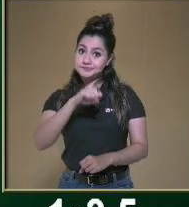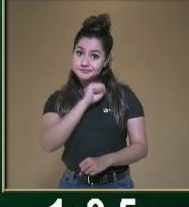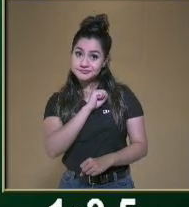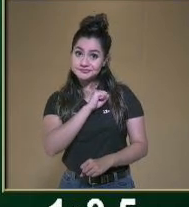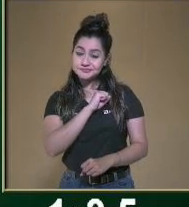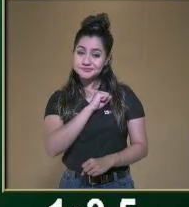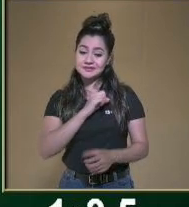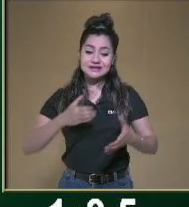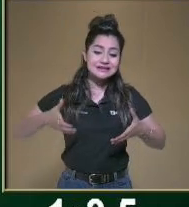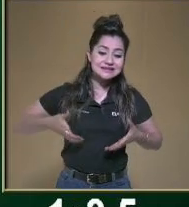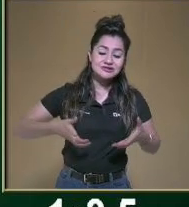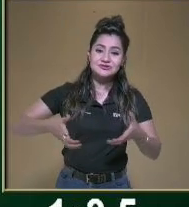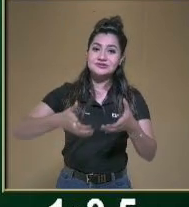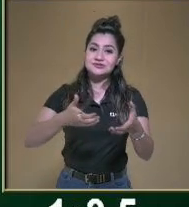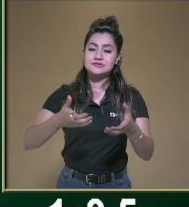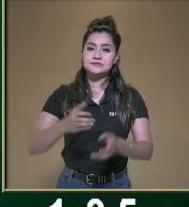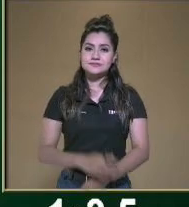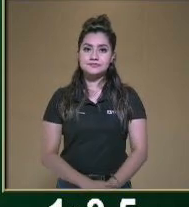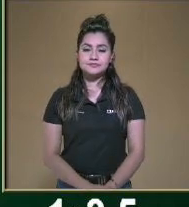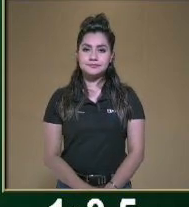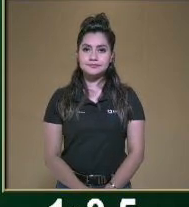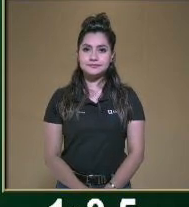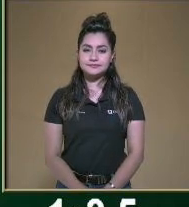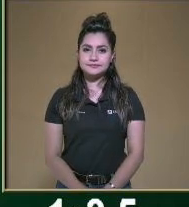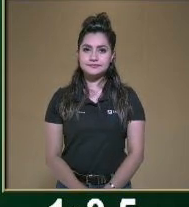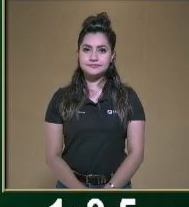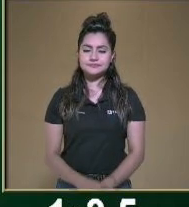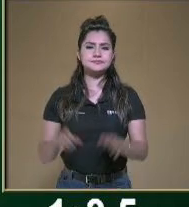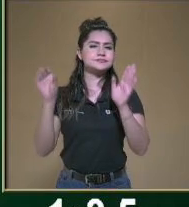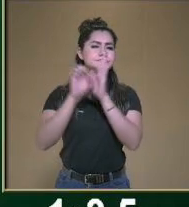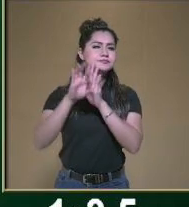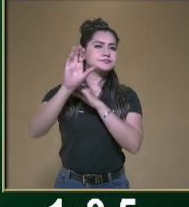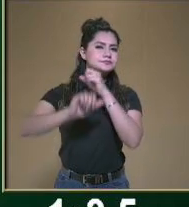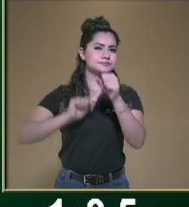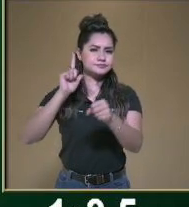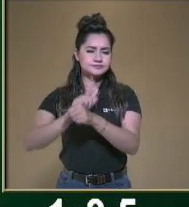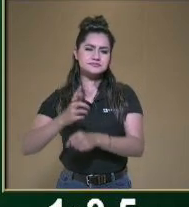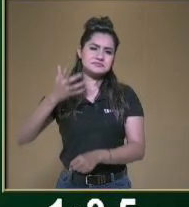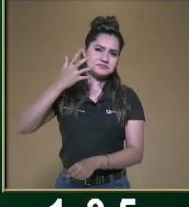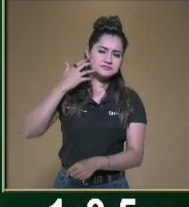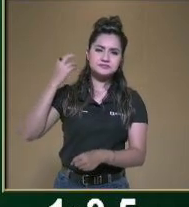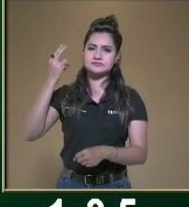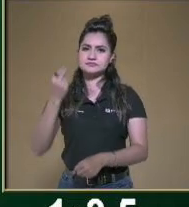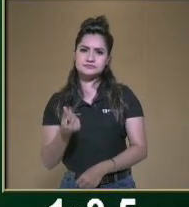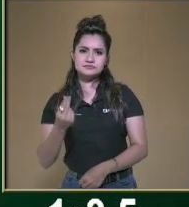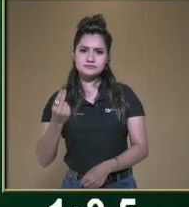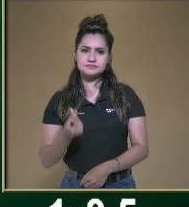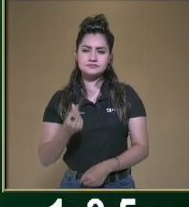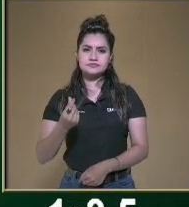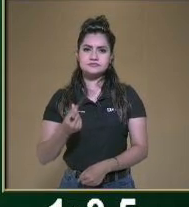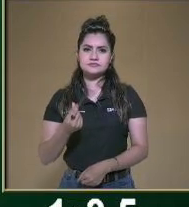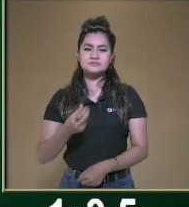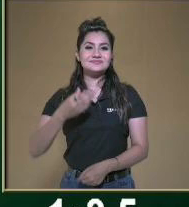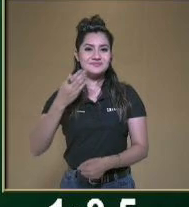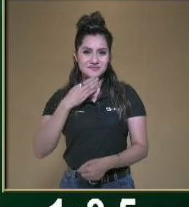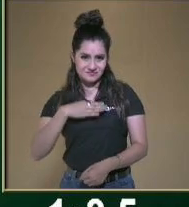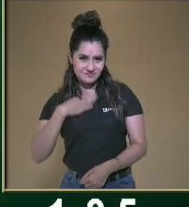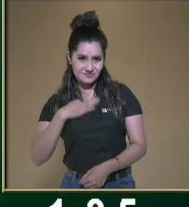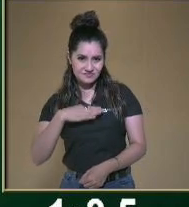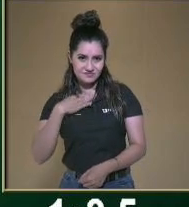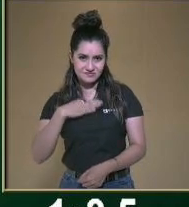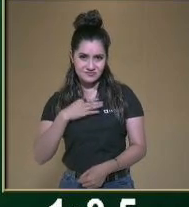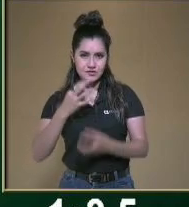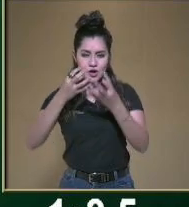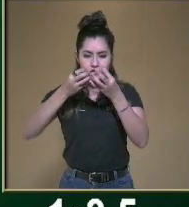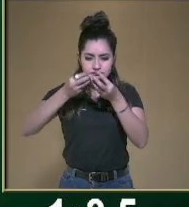las calles. ¿Por qué? Porque al momento de los animalitos, los perritos o los gatos, al hacer sus necesidades, las heces se